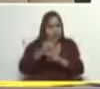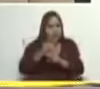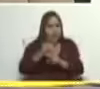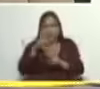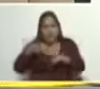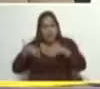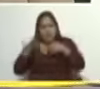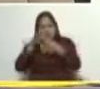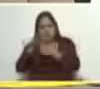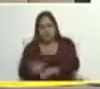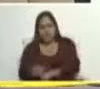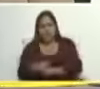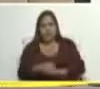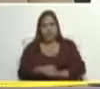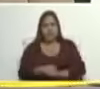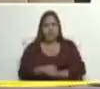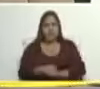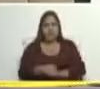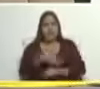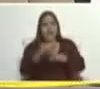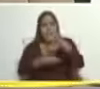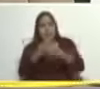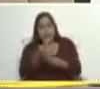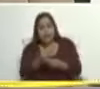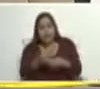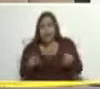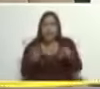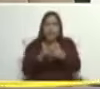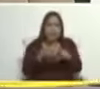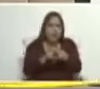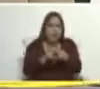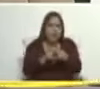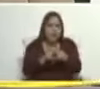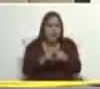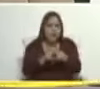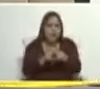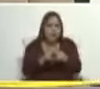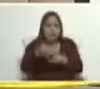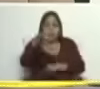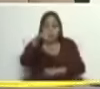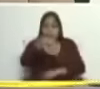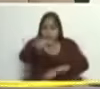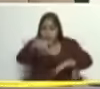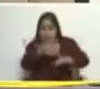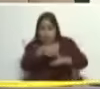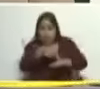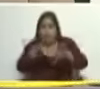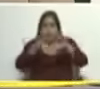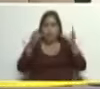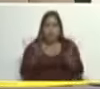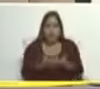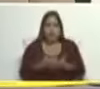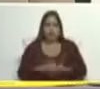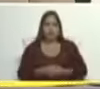postcolonial, que sea a la vez regional, nacional y global.